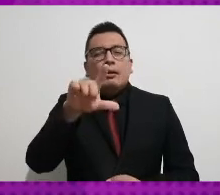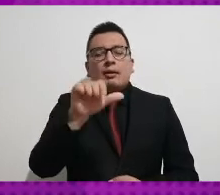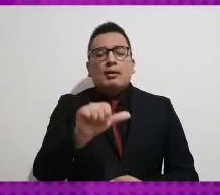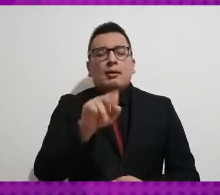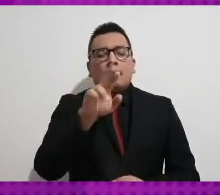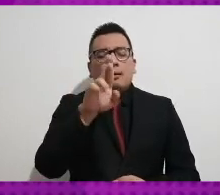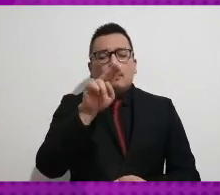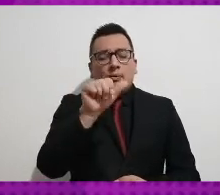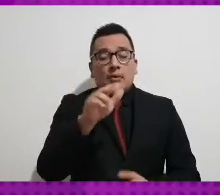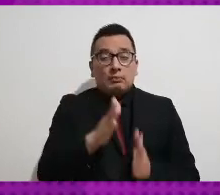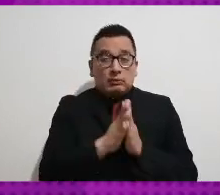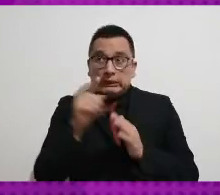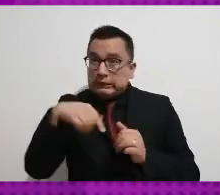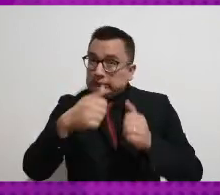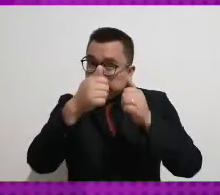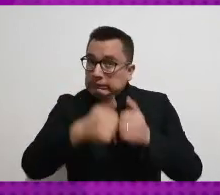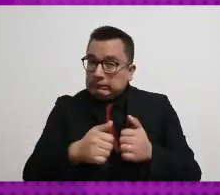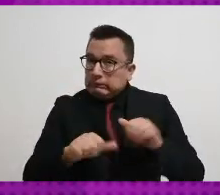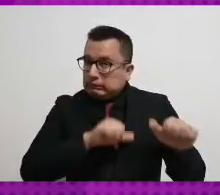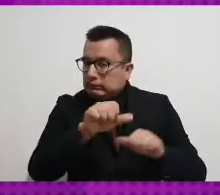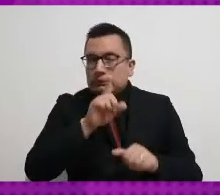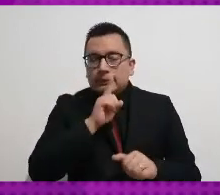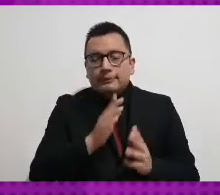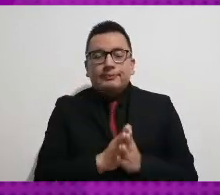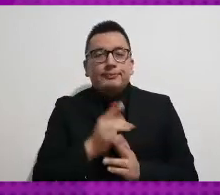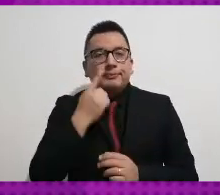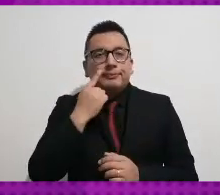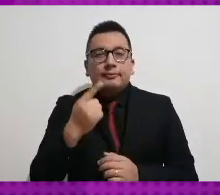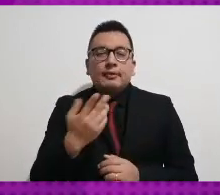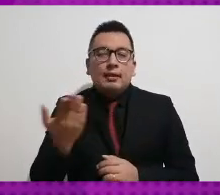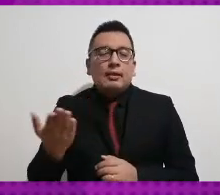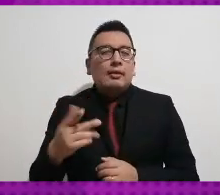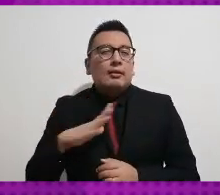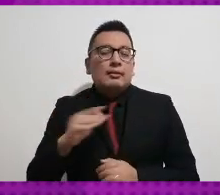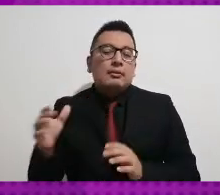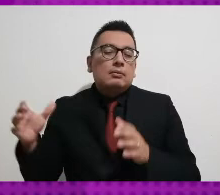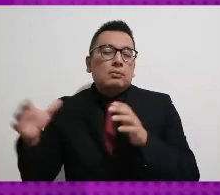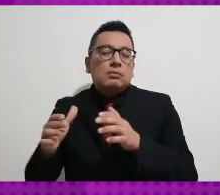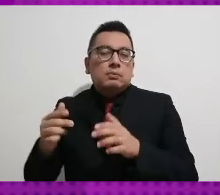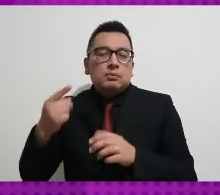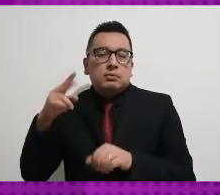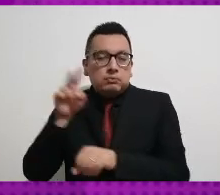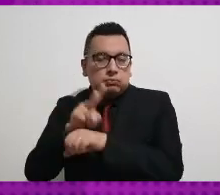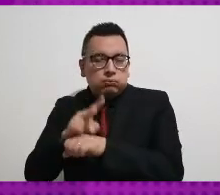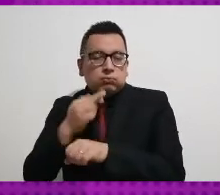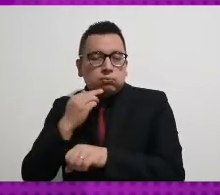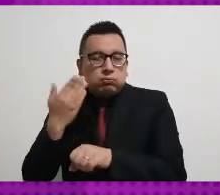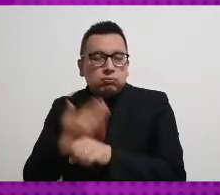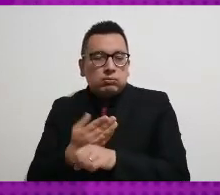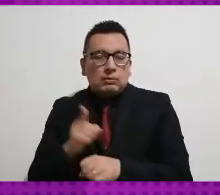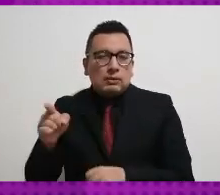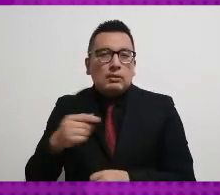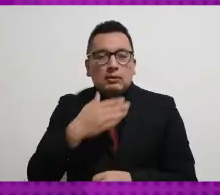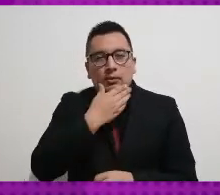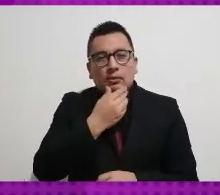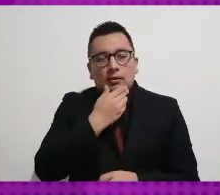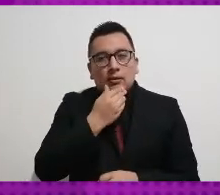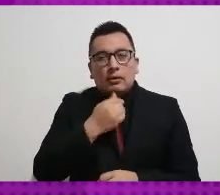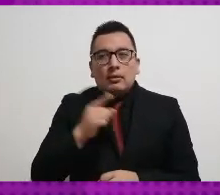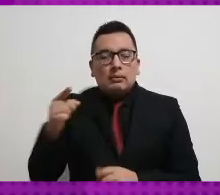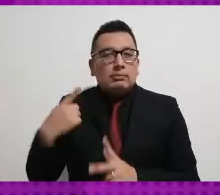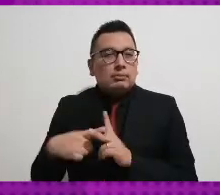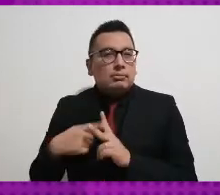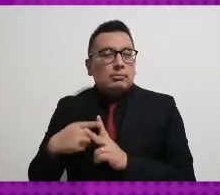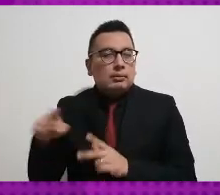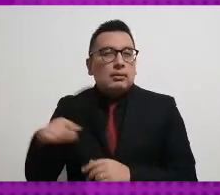La Urna. No se vaya, no le cambie. Estamos con la Contraloría Interna del Instituto Electoral de Coahuila y nos acompaña el